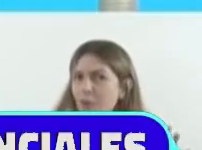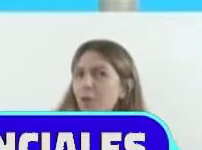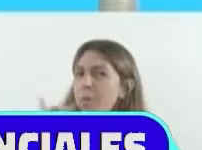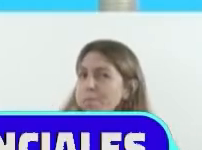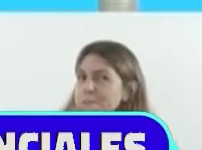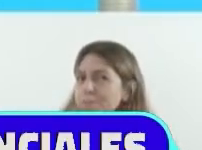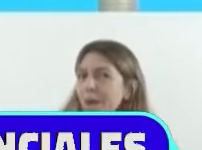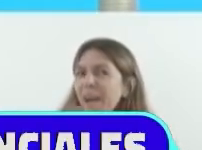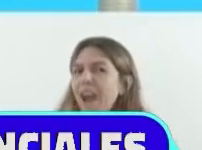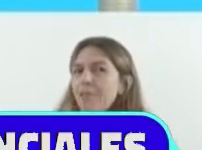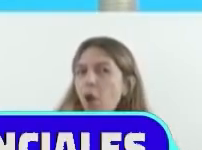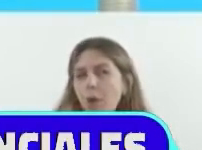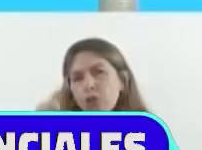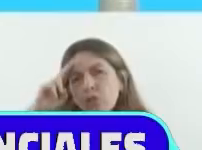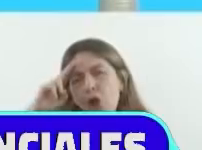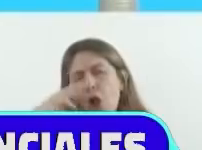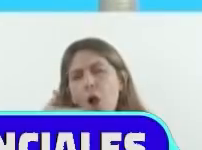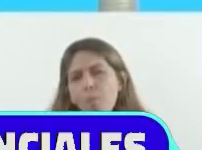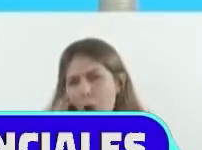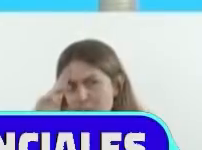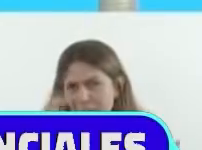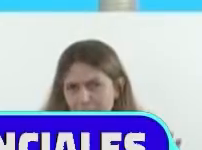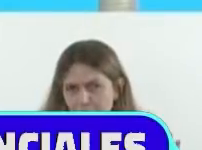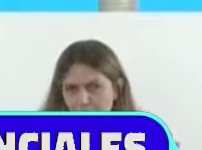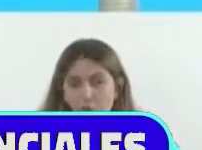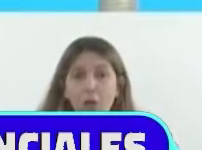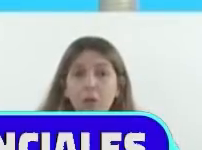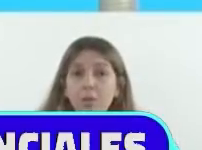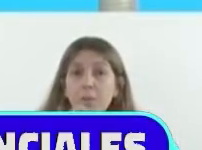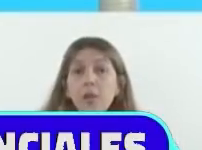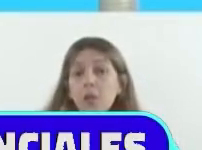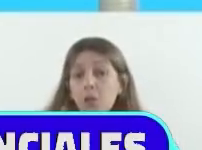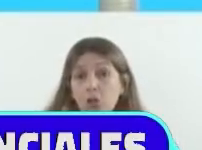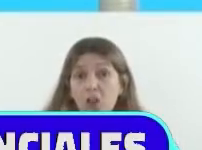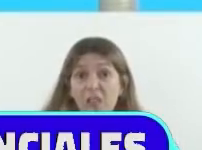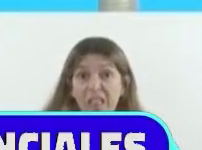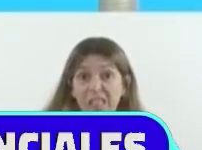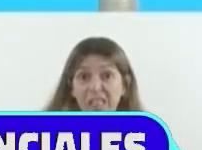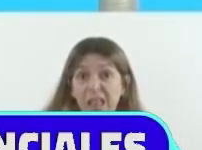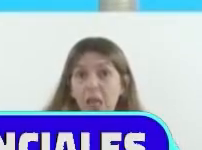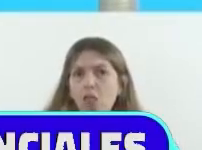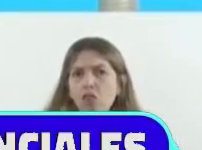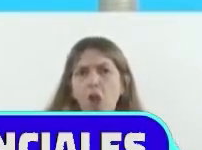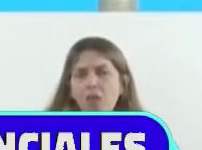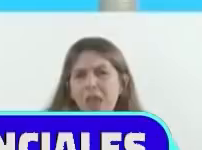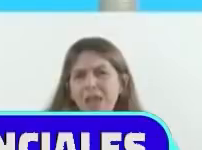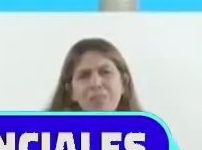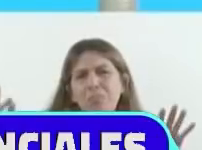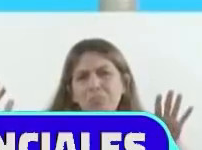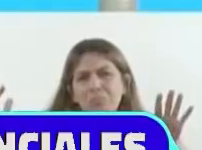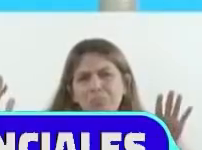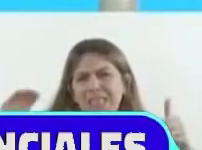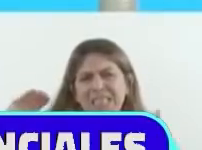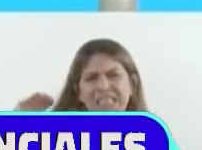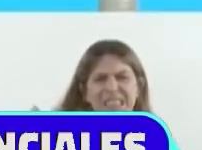de gobierno, mi compromiso de que... Nosotros hicimos 15 días de shocks, de parar